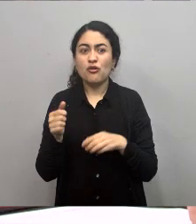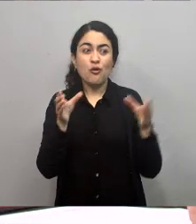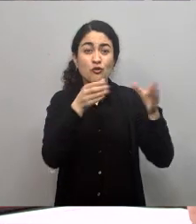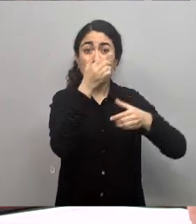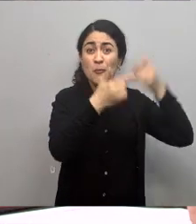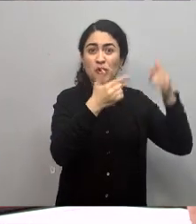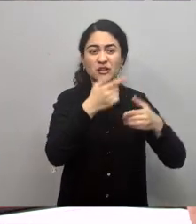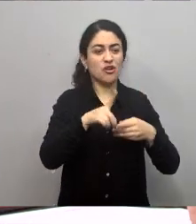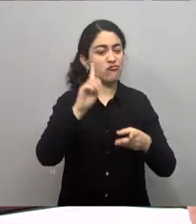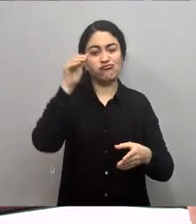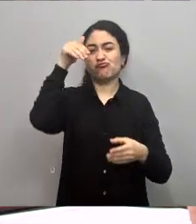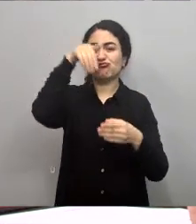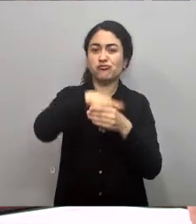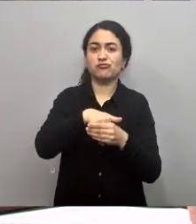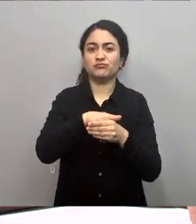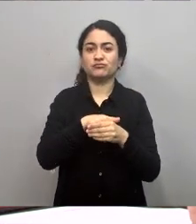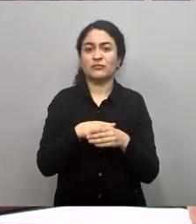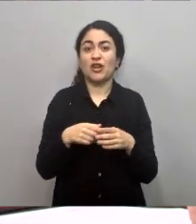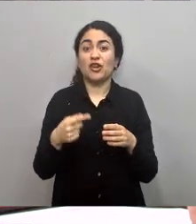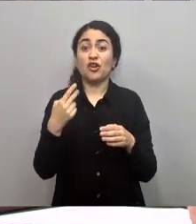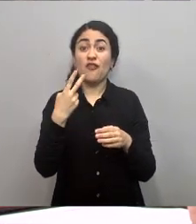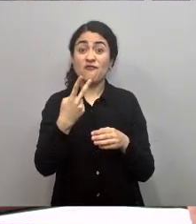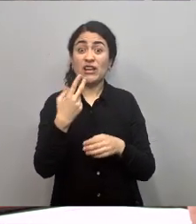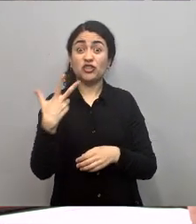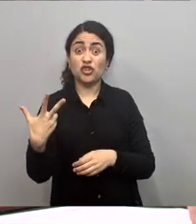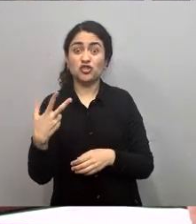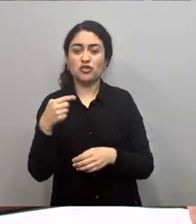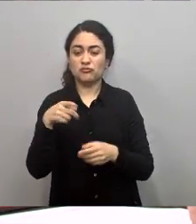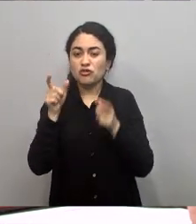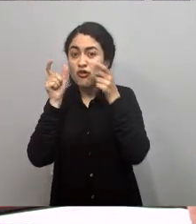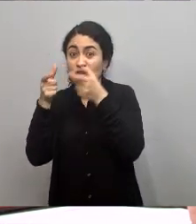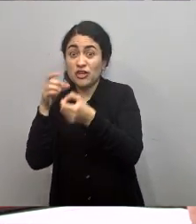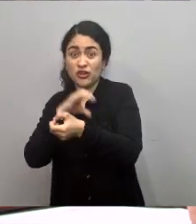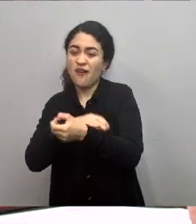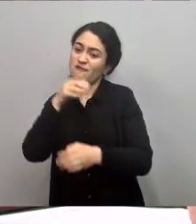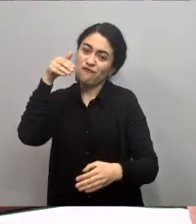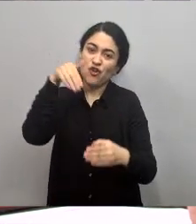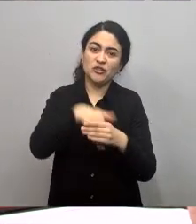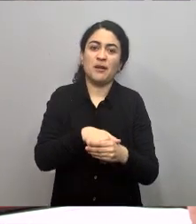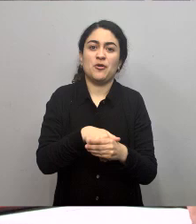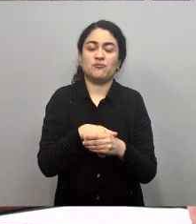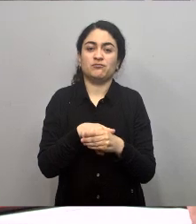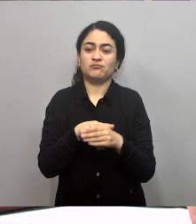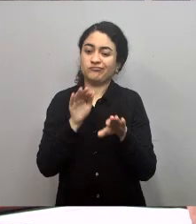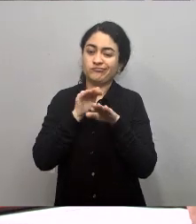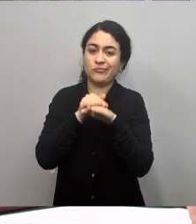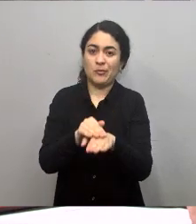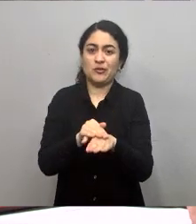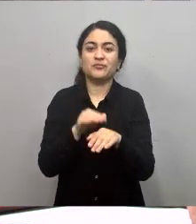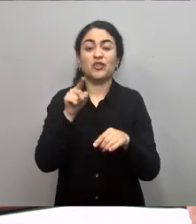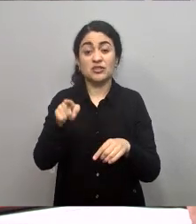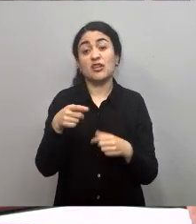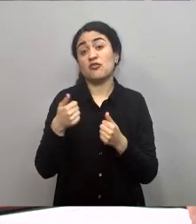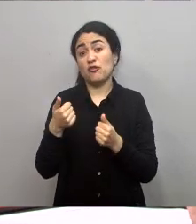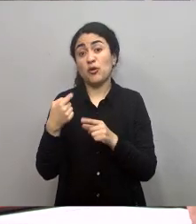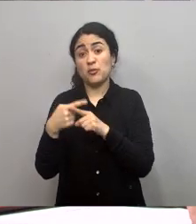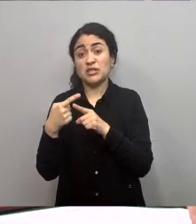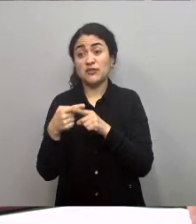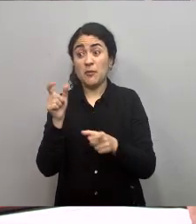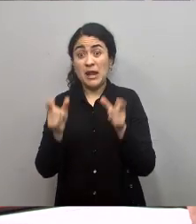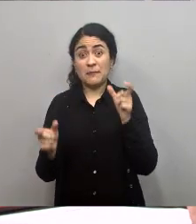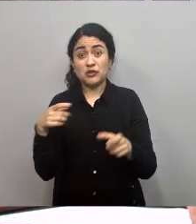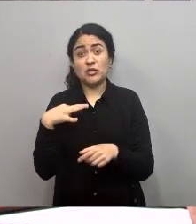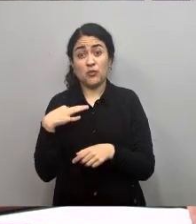de manera unánime, los 28 consejeros regionales. Y yo creo que esa es una muy buena señal para la ciudadanía en el sentido de que